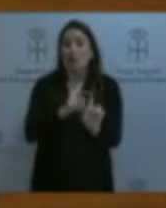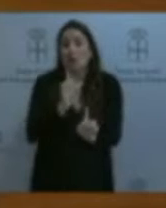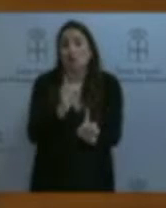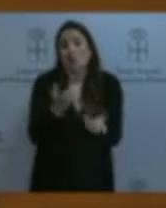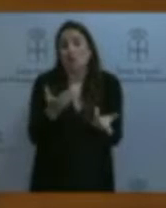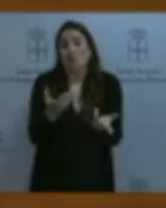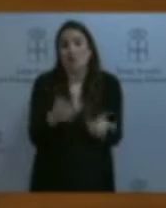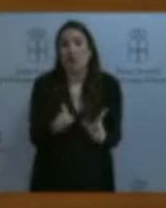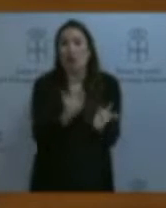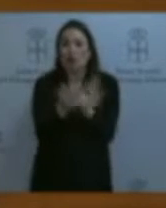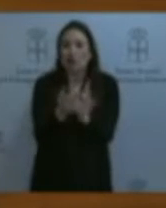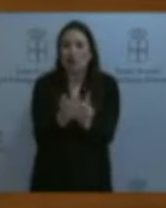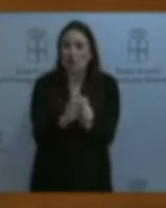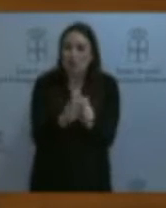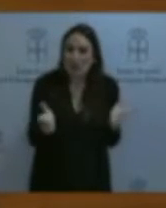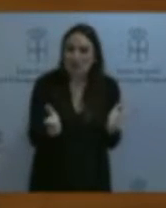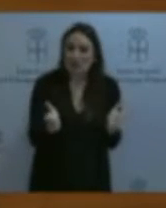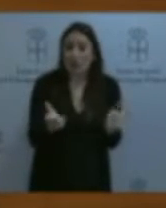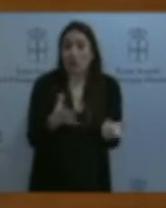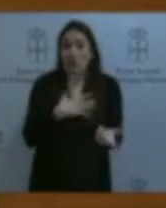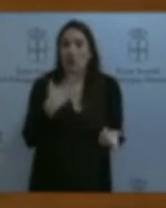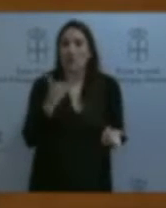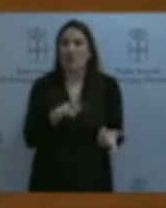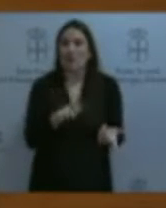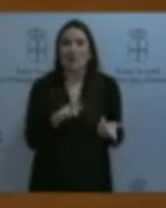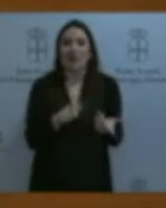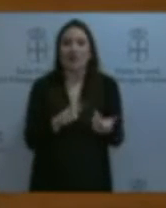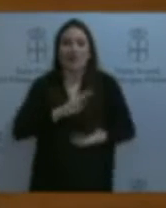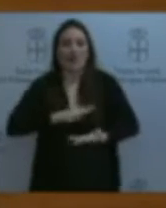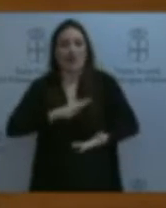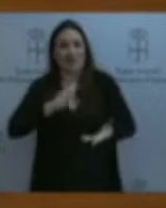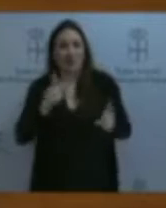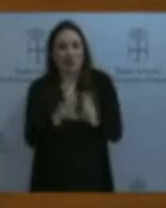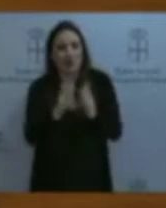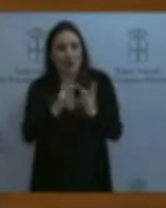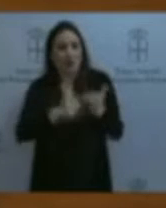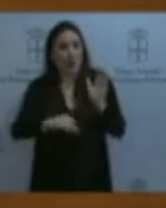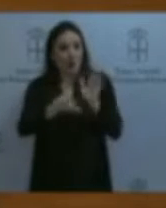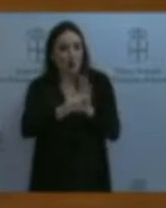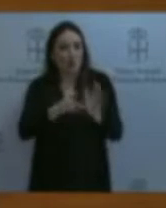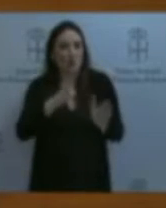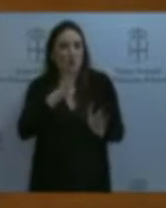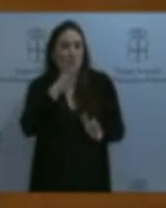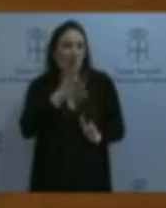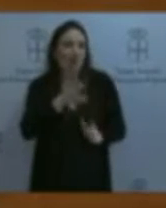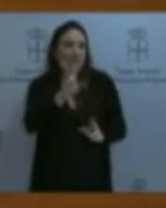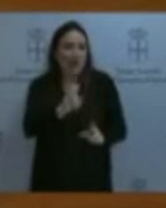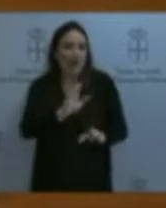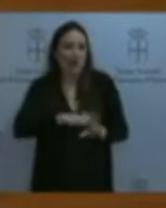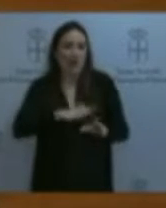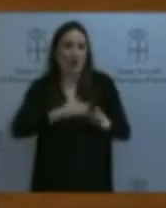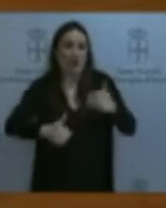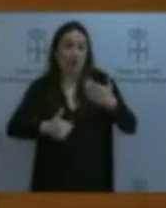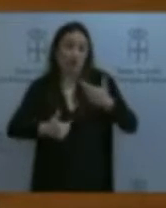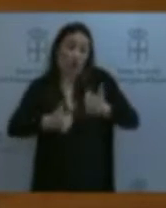agenda de contactos y también mejorar las habilidades sociales de ese currículum oculto que permitiría competir en el mercado. Por